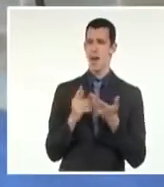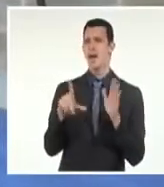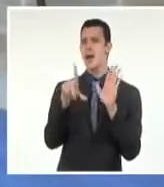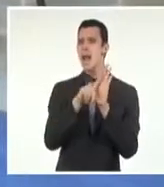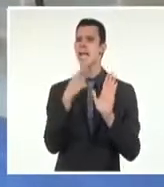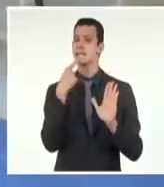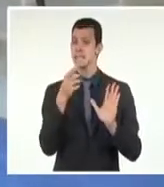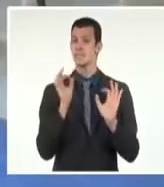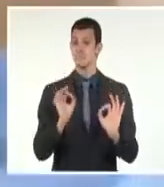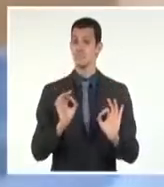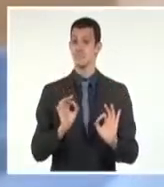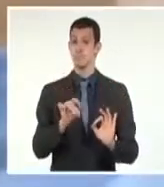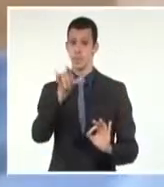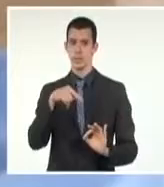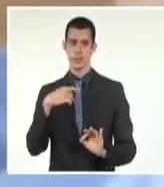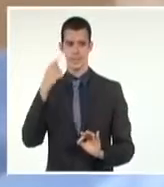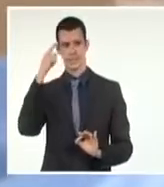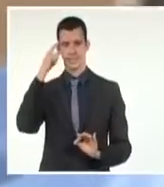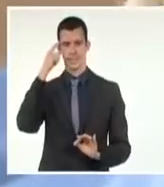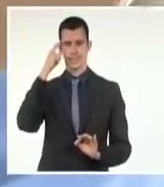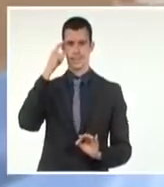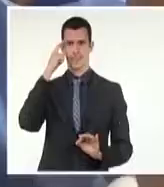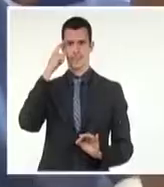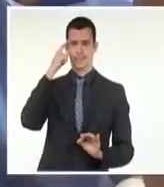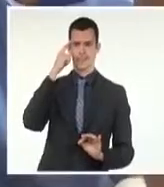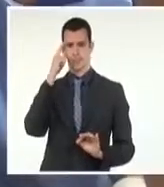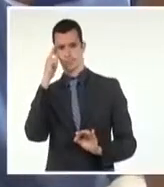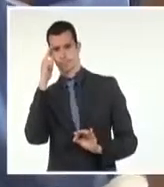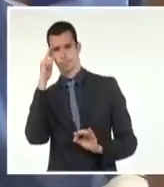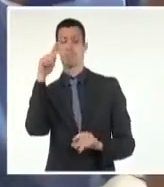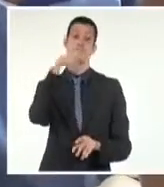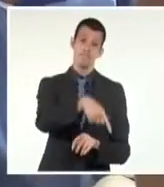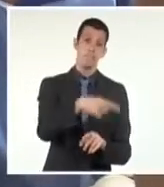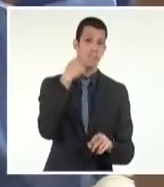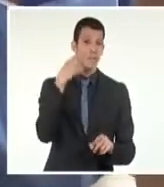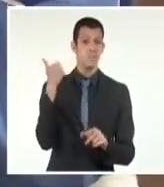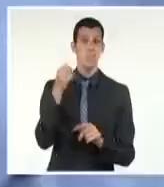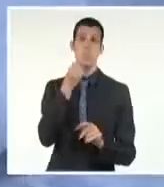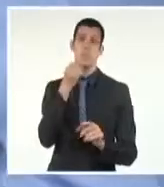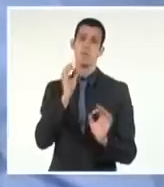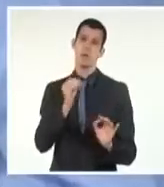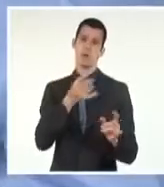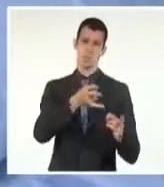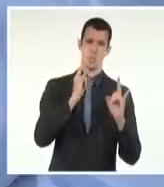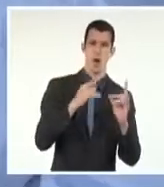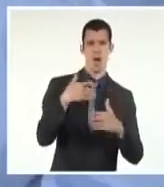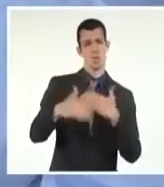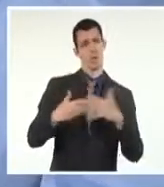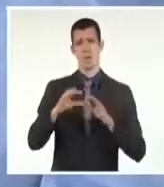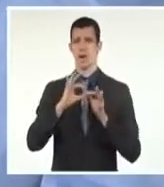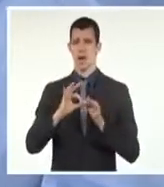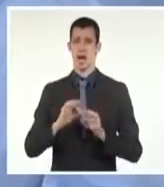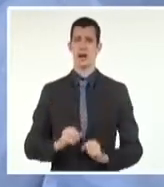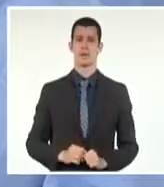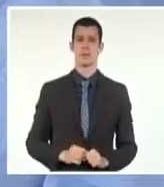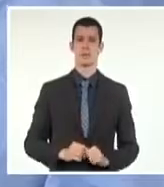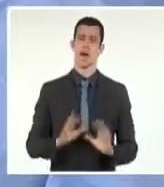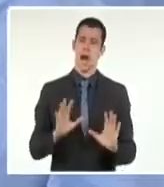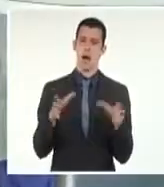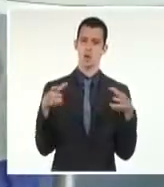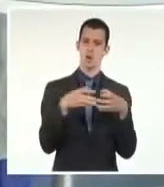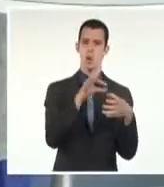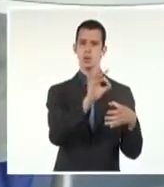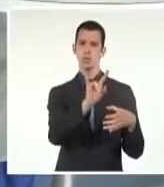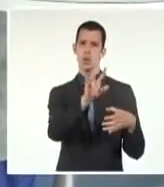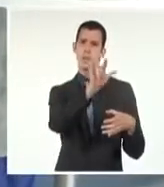recepción en el aeropuerto internacional josé martí de la habana se realizó de acuerdo con los protocolos higiénicos sanitarios para evitar